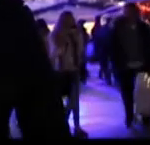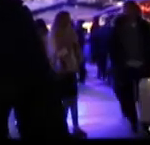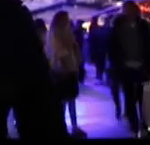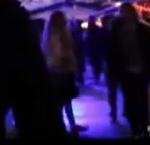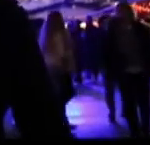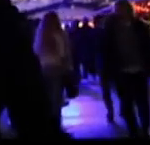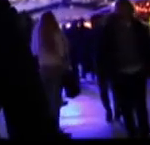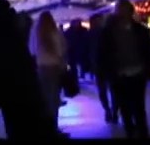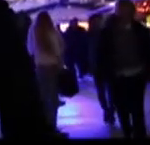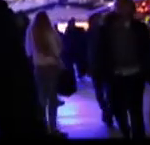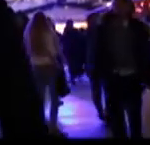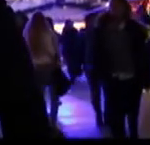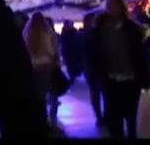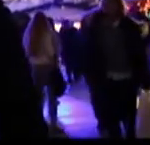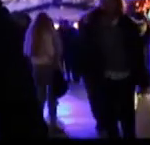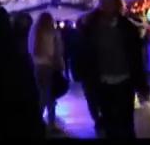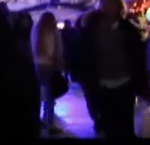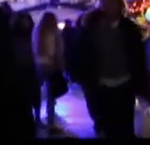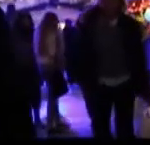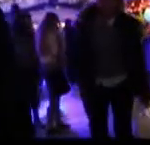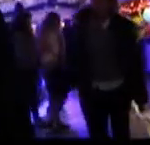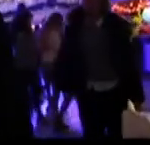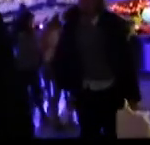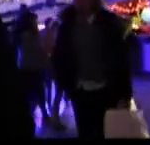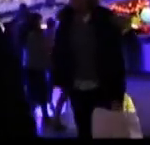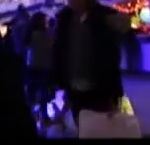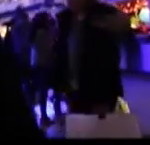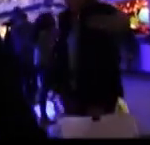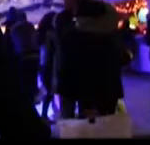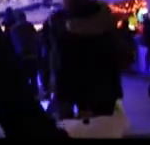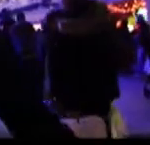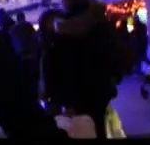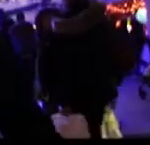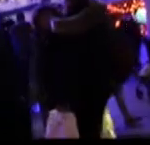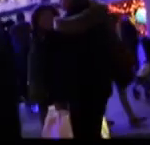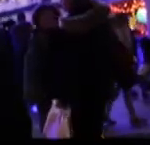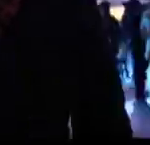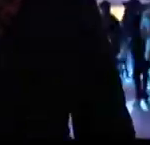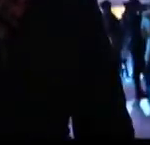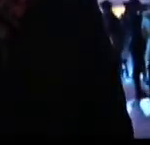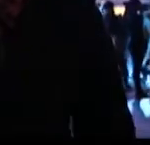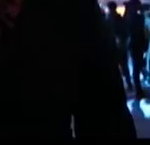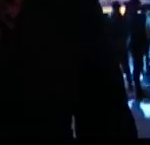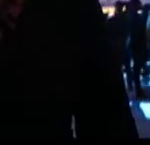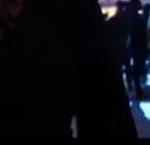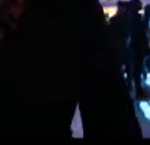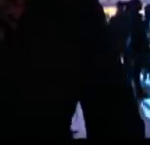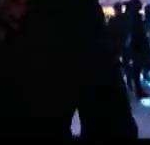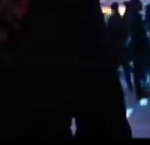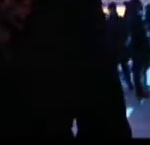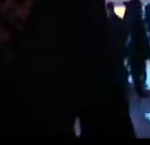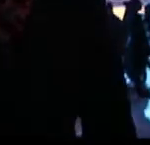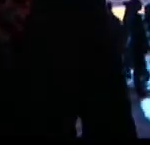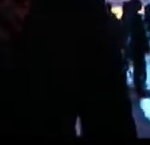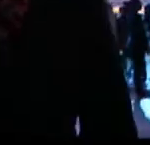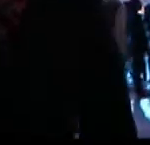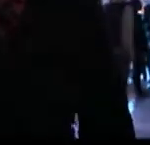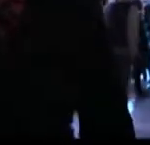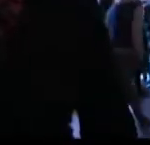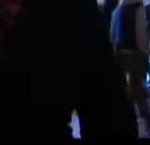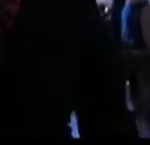emocionada por estar aquí, vivir esta experiencia, tener la oportunidad de conocer esta parte del mundo. Son 3 meses que se han pasado